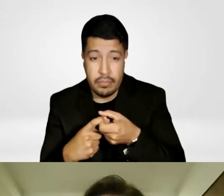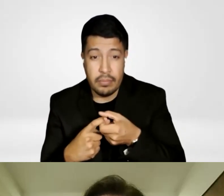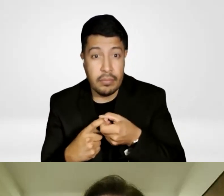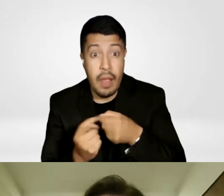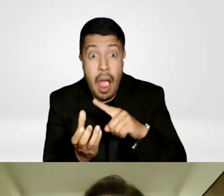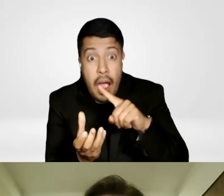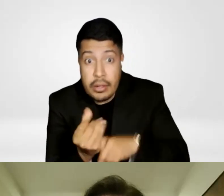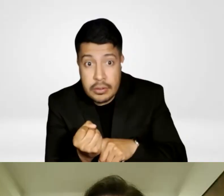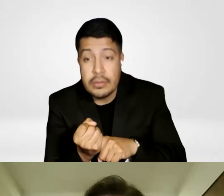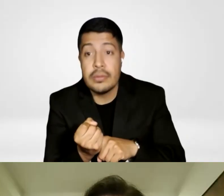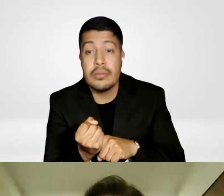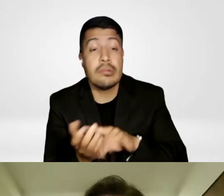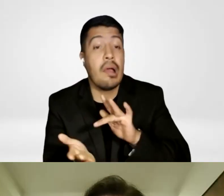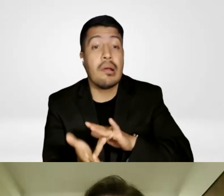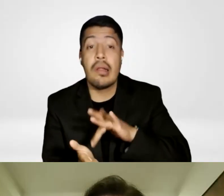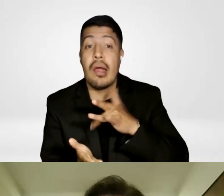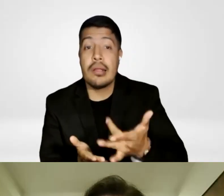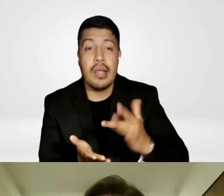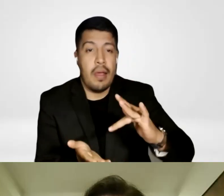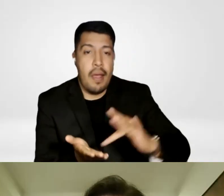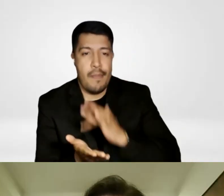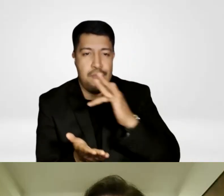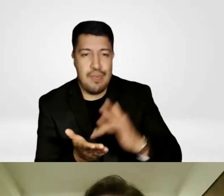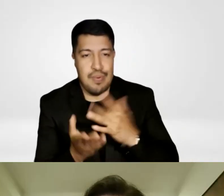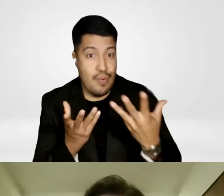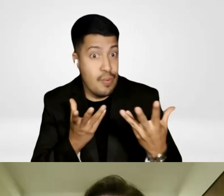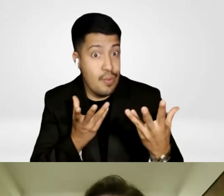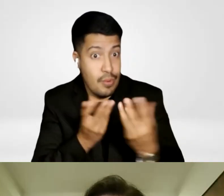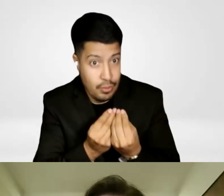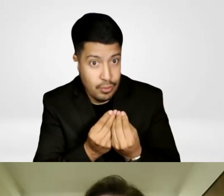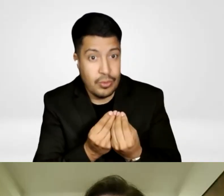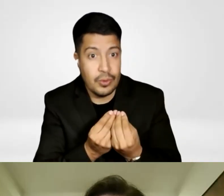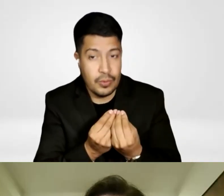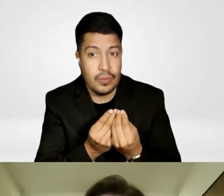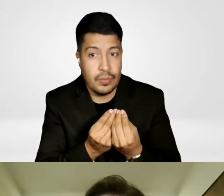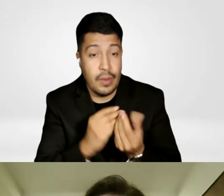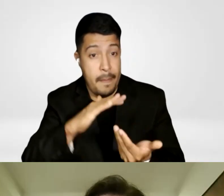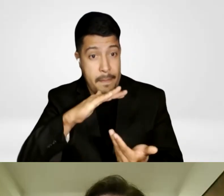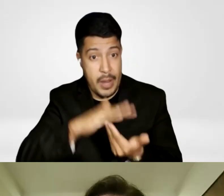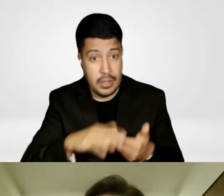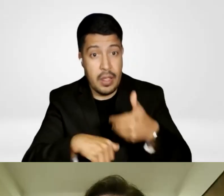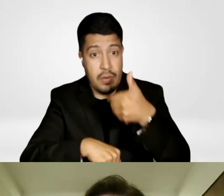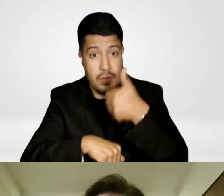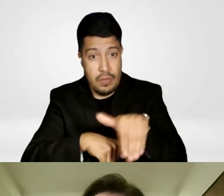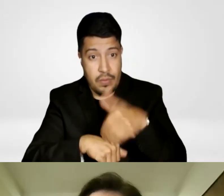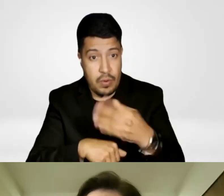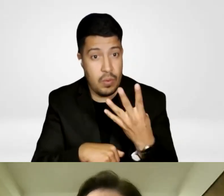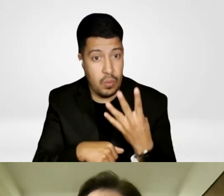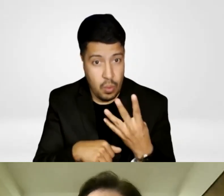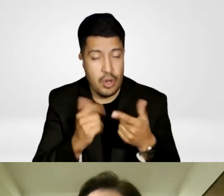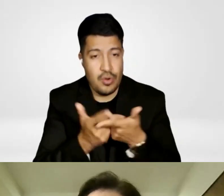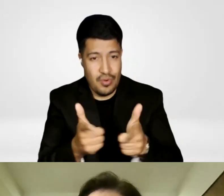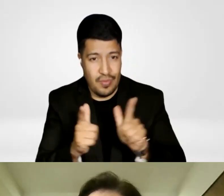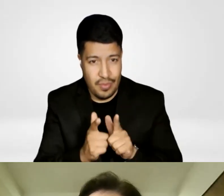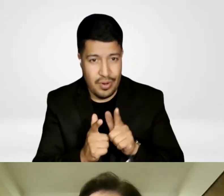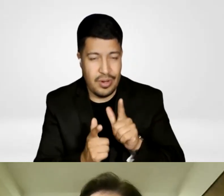una colaboración, es un esfuerzo en colaboración de la mesa número 4 del Grupo Estratégico